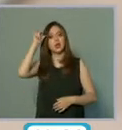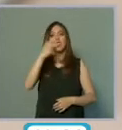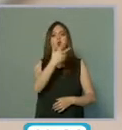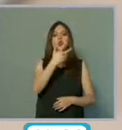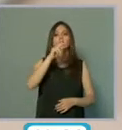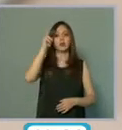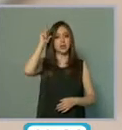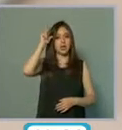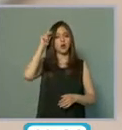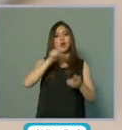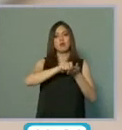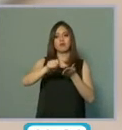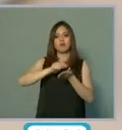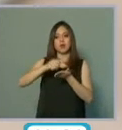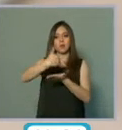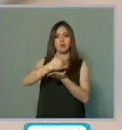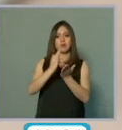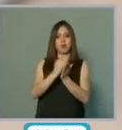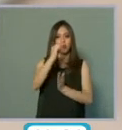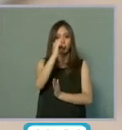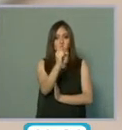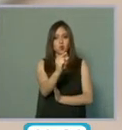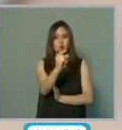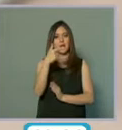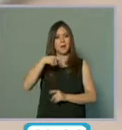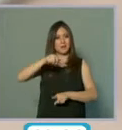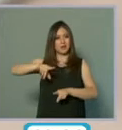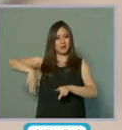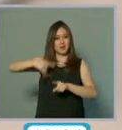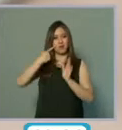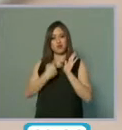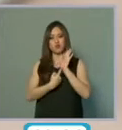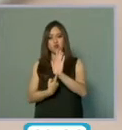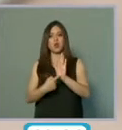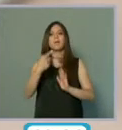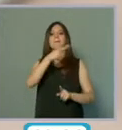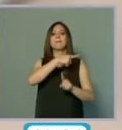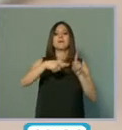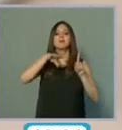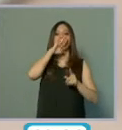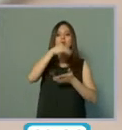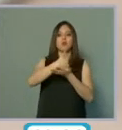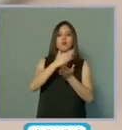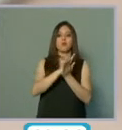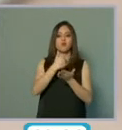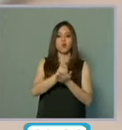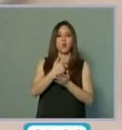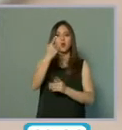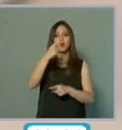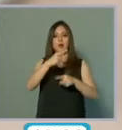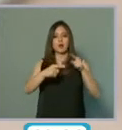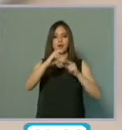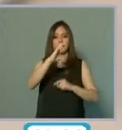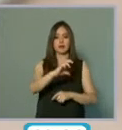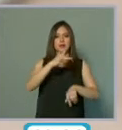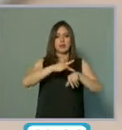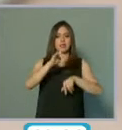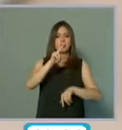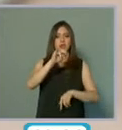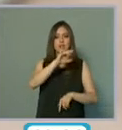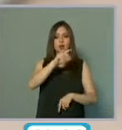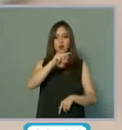8 zanahorias peladas y picadas en cubos medianos como nos mostró la chef, media cebolla finamente picada, media taza de